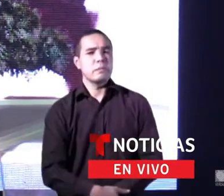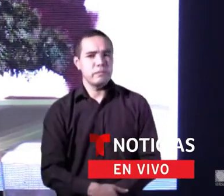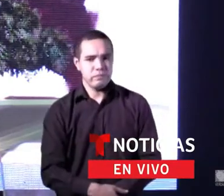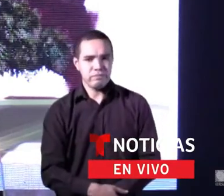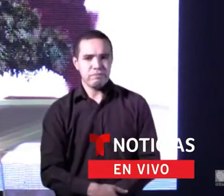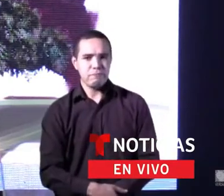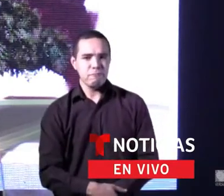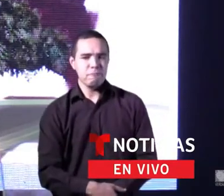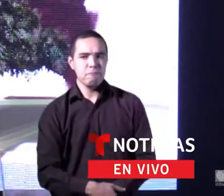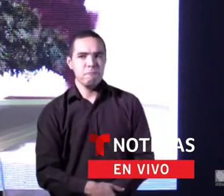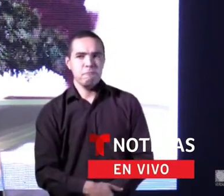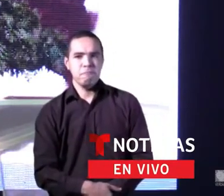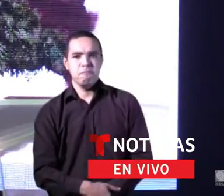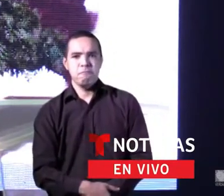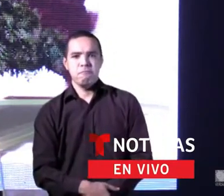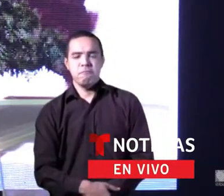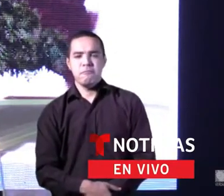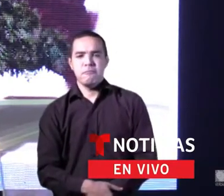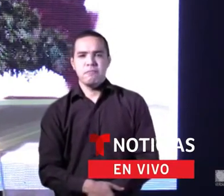alguna vez